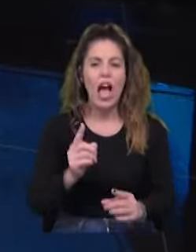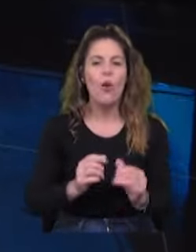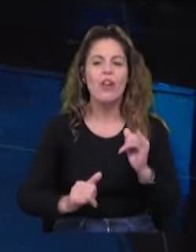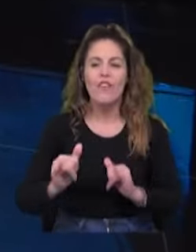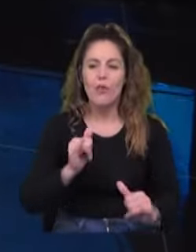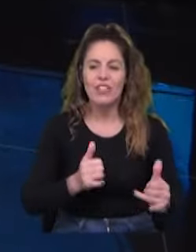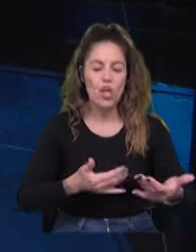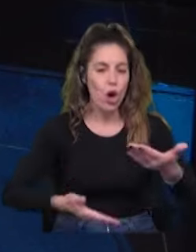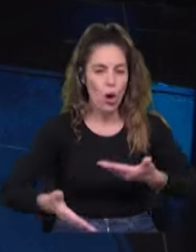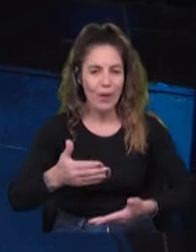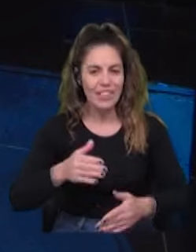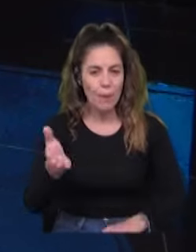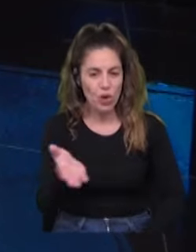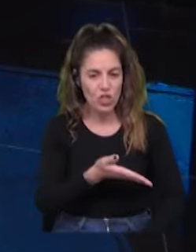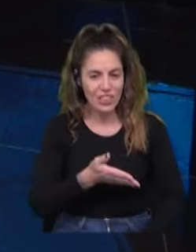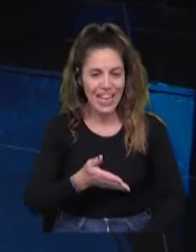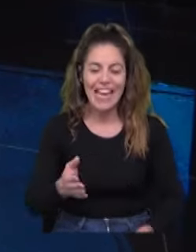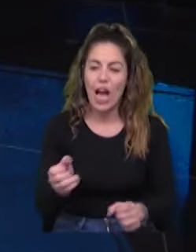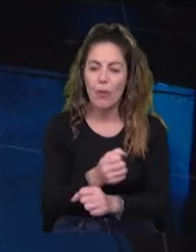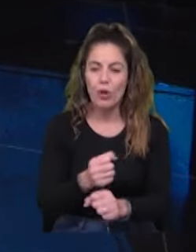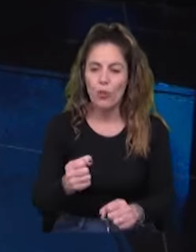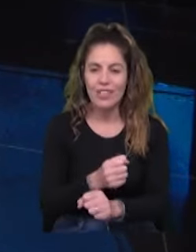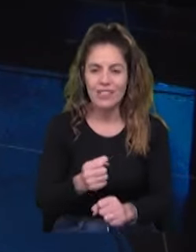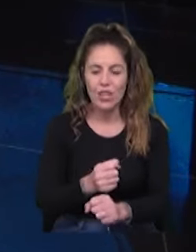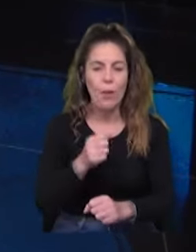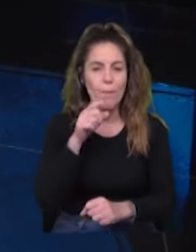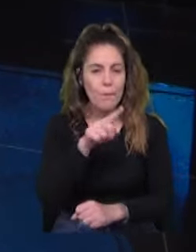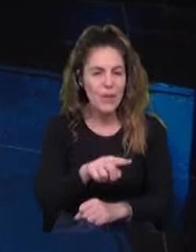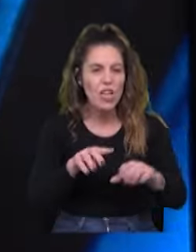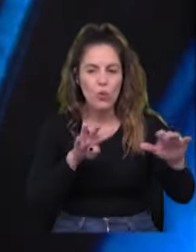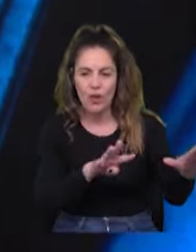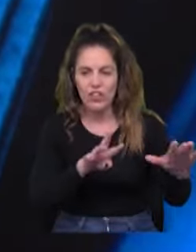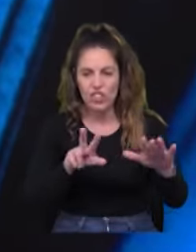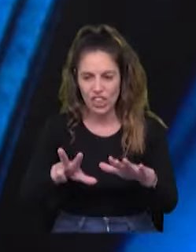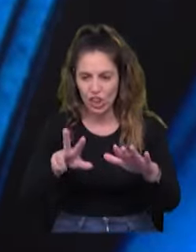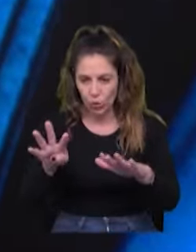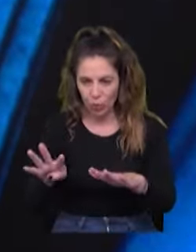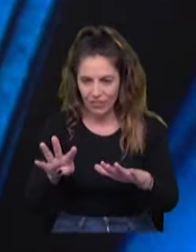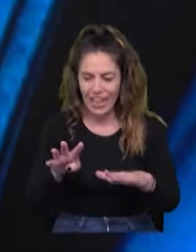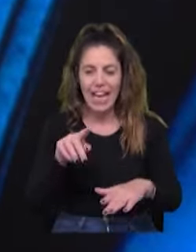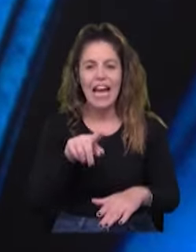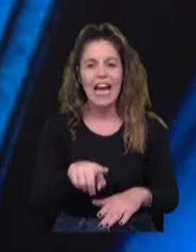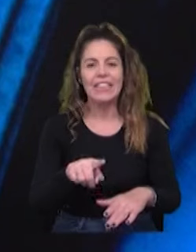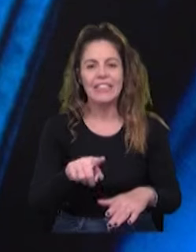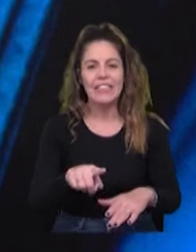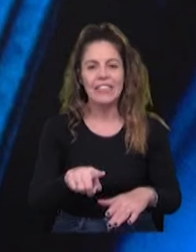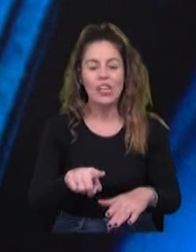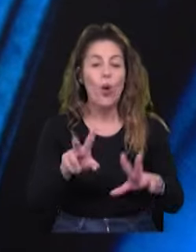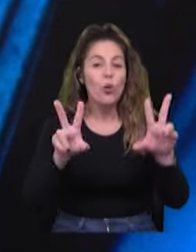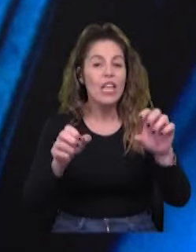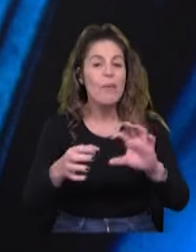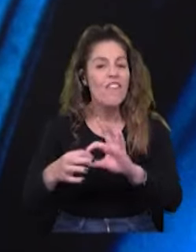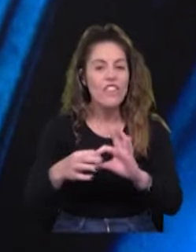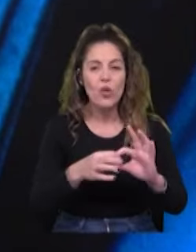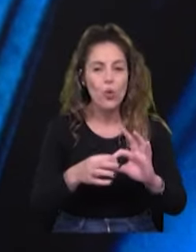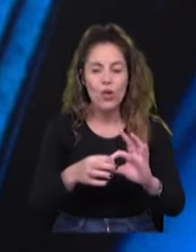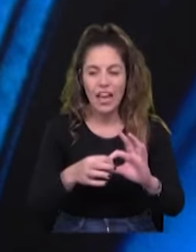compartir porcentaje de aprobación más alto 1989 tenemos entonces acá un tema vinculado a la